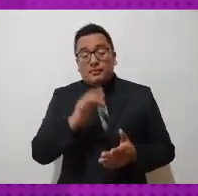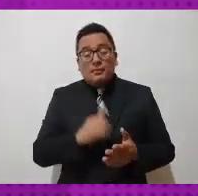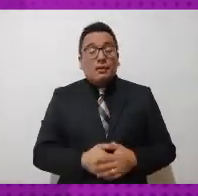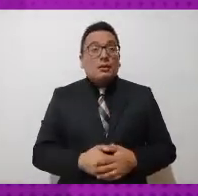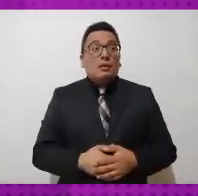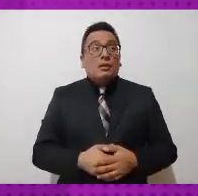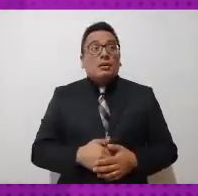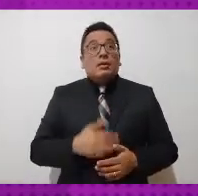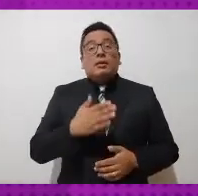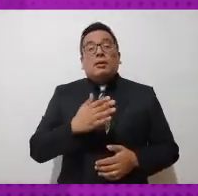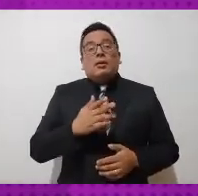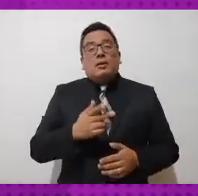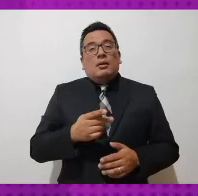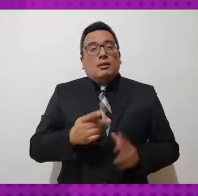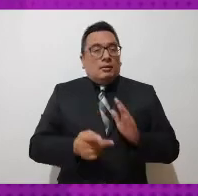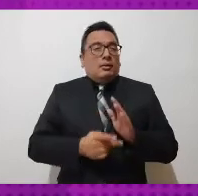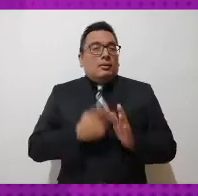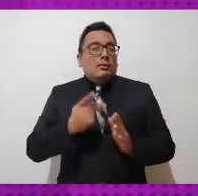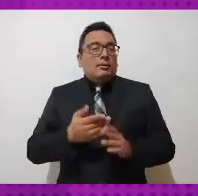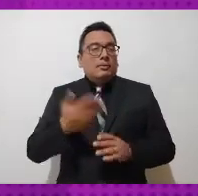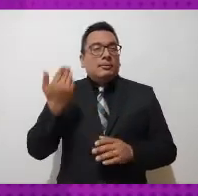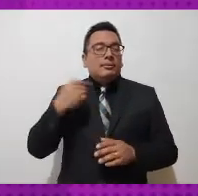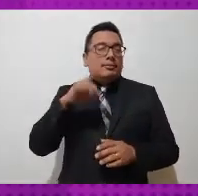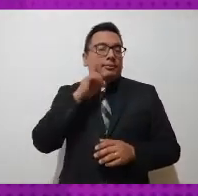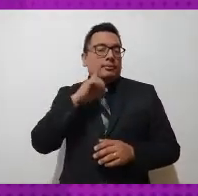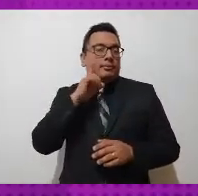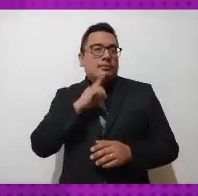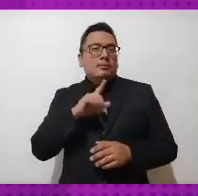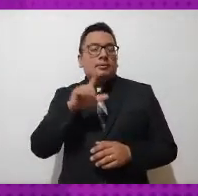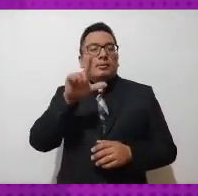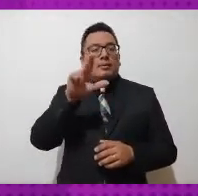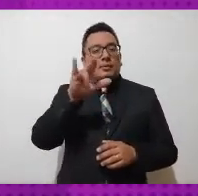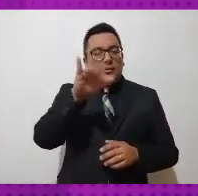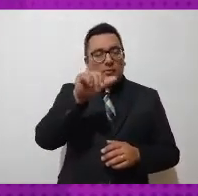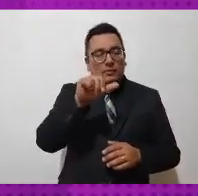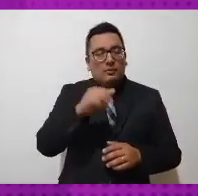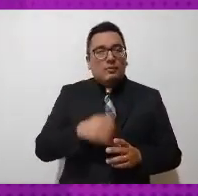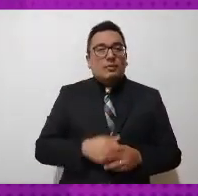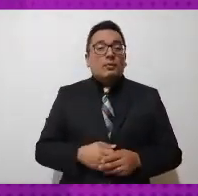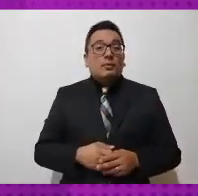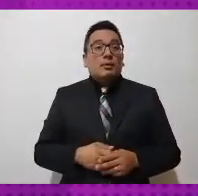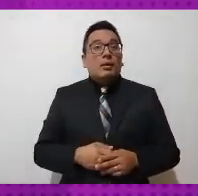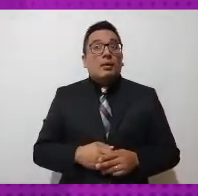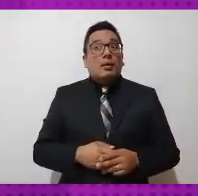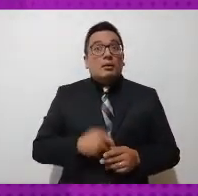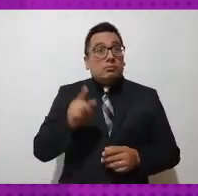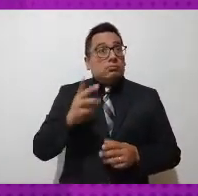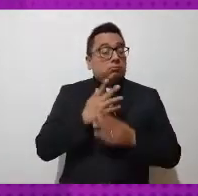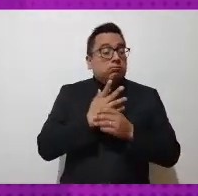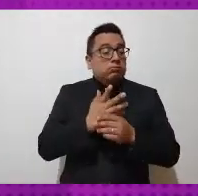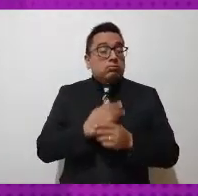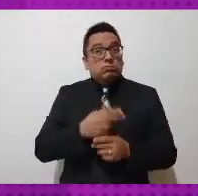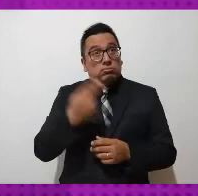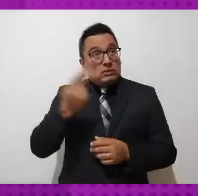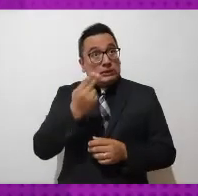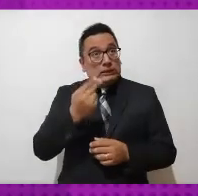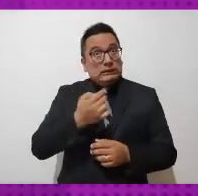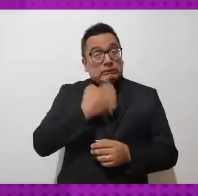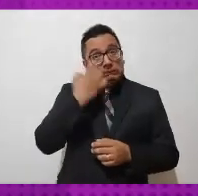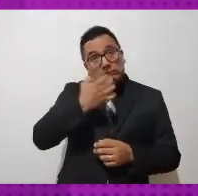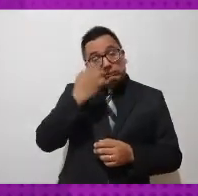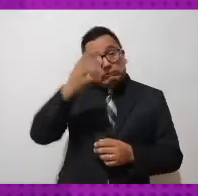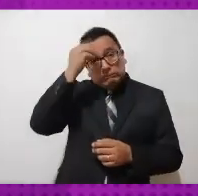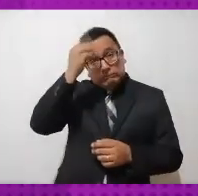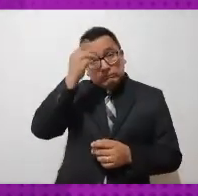gracias. Bueno, yo retomo lo que comentaba la consejera Lucía de Nayarit, la educación. Me he